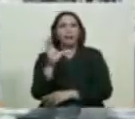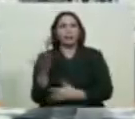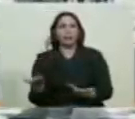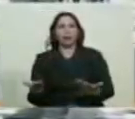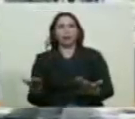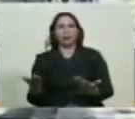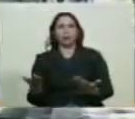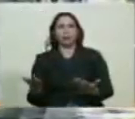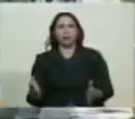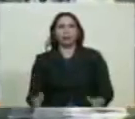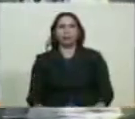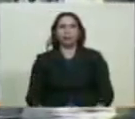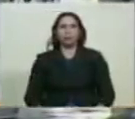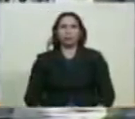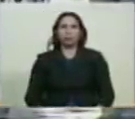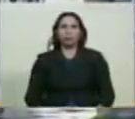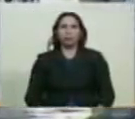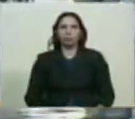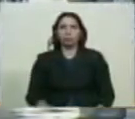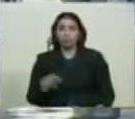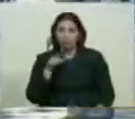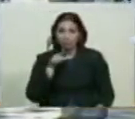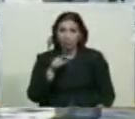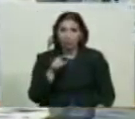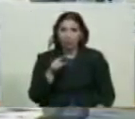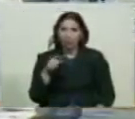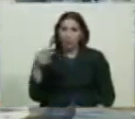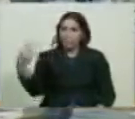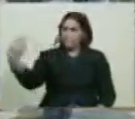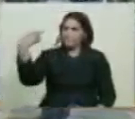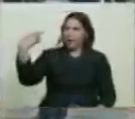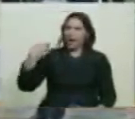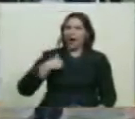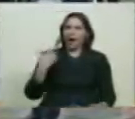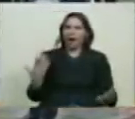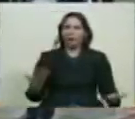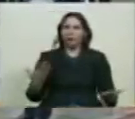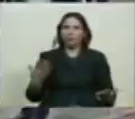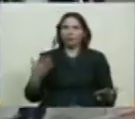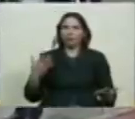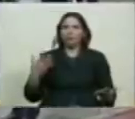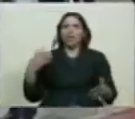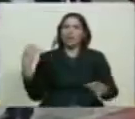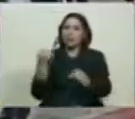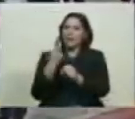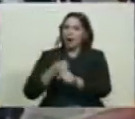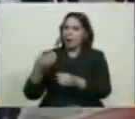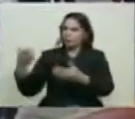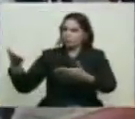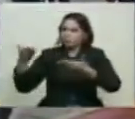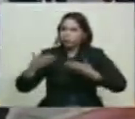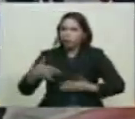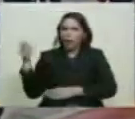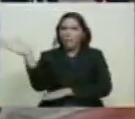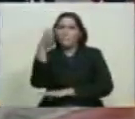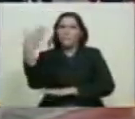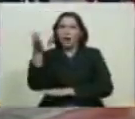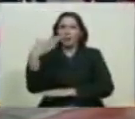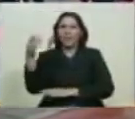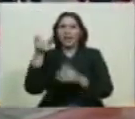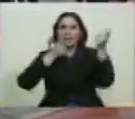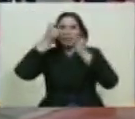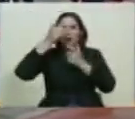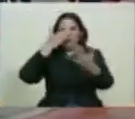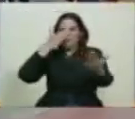luego no podían entender cómo un obrero recibía la bandera de Chávez y se ponía al frente de